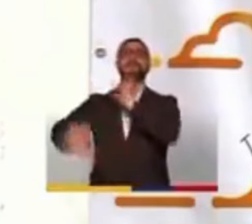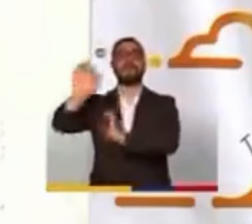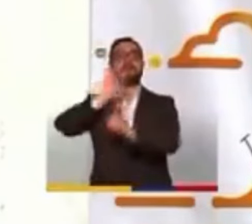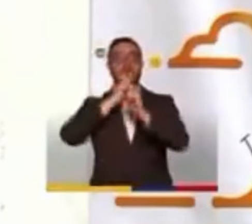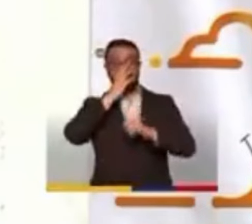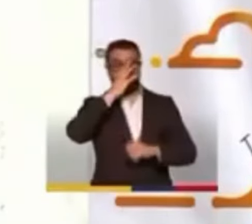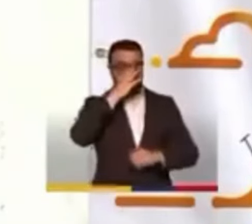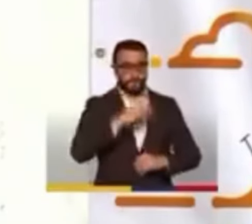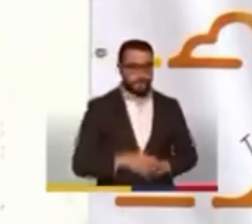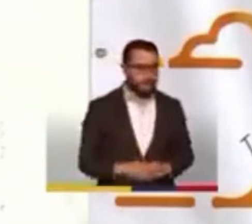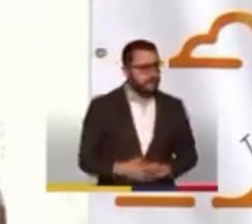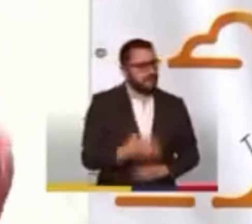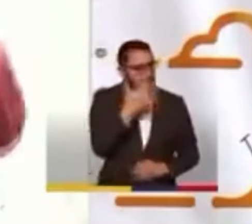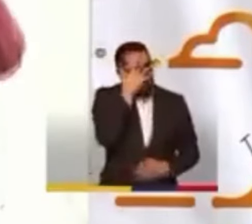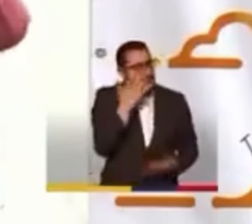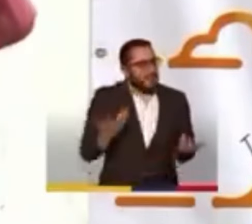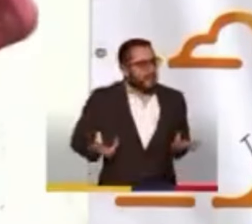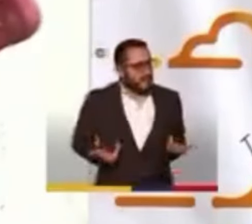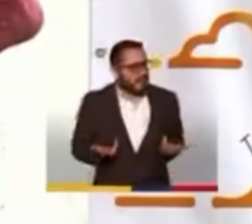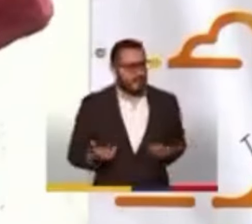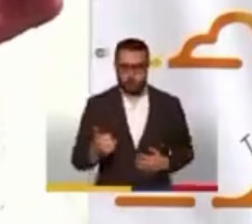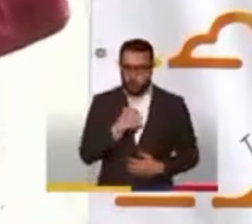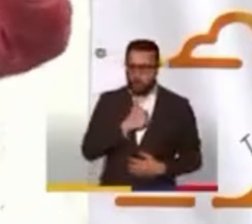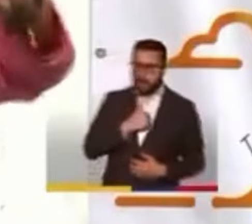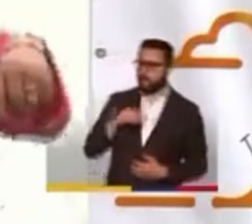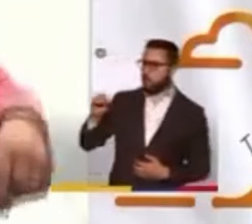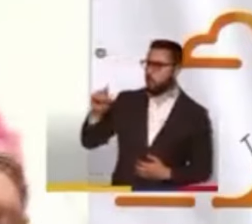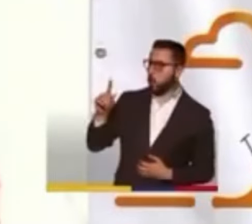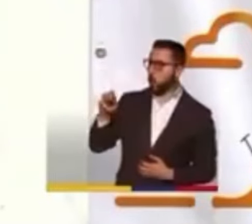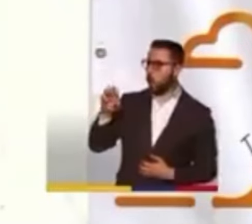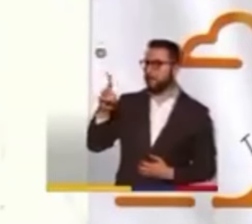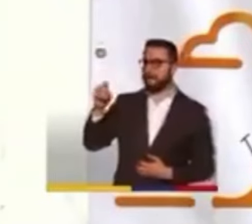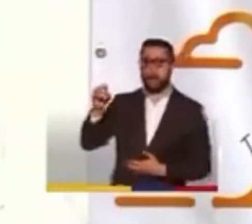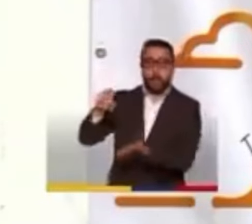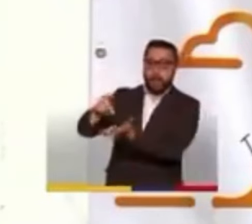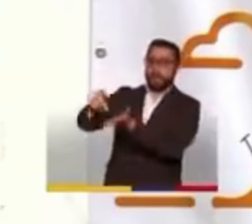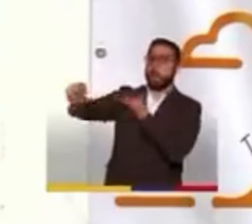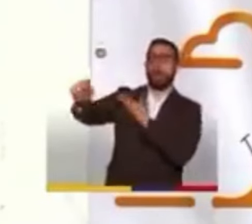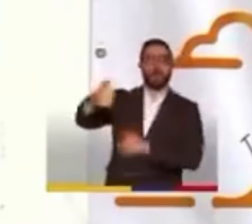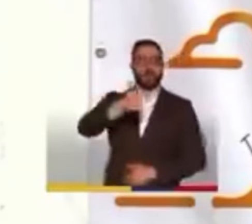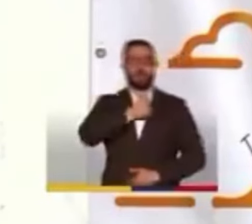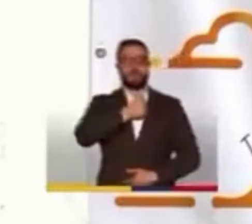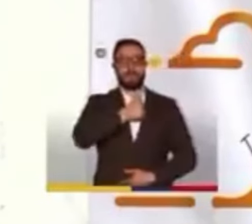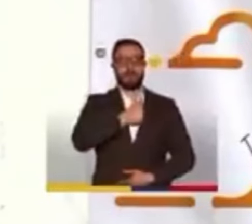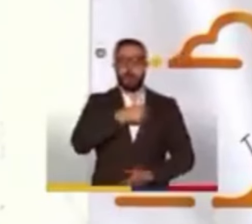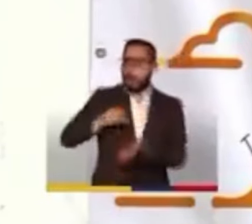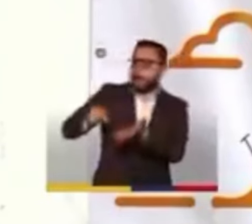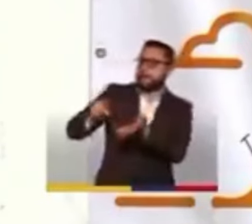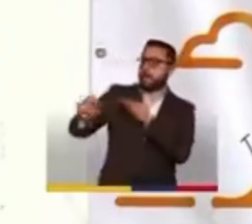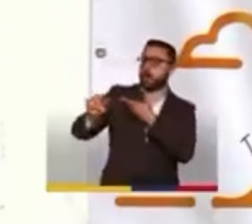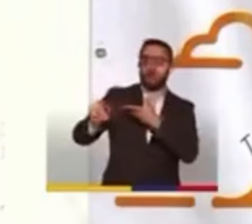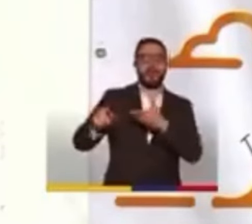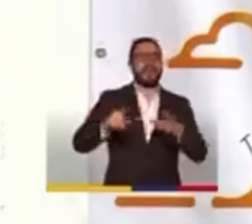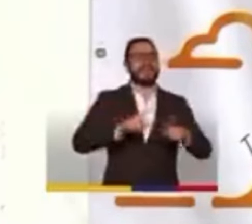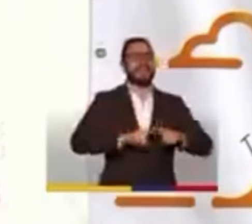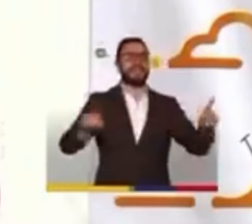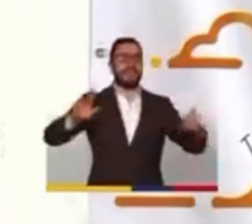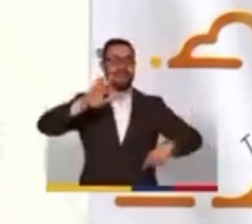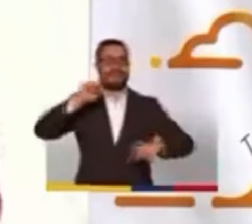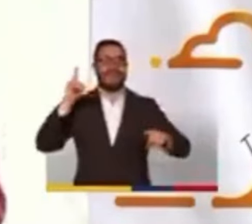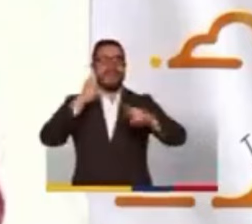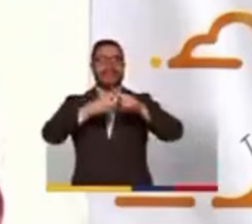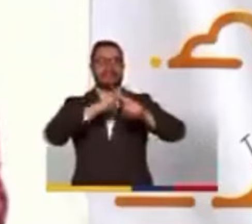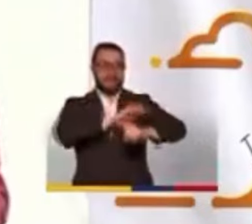porque el hecho yo mismo de haber echado a Olmedo, que nadie más lo echó, esto no fue como la ministra de